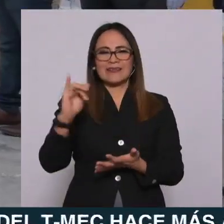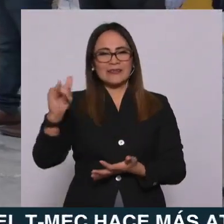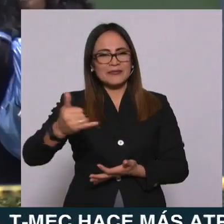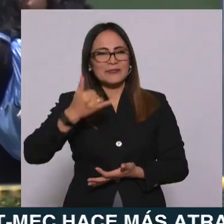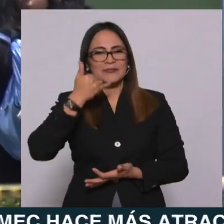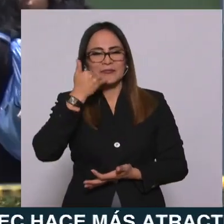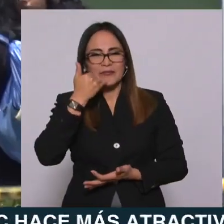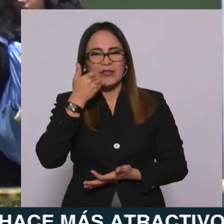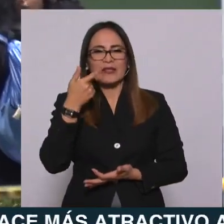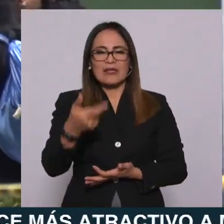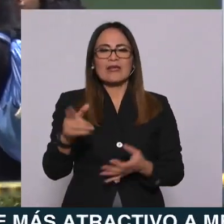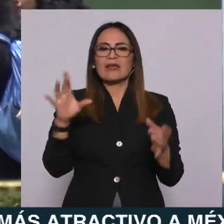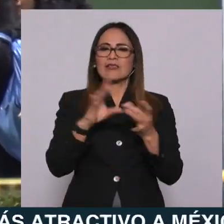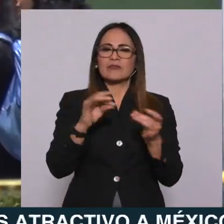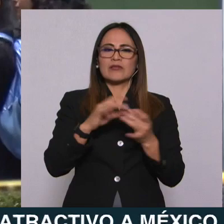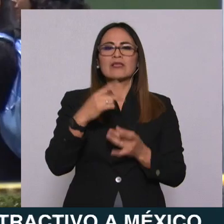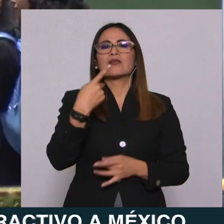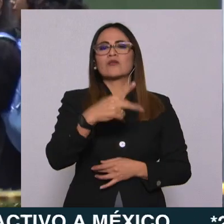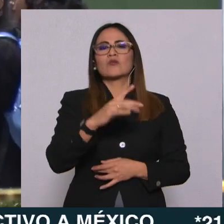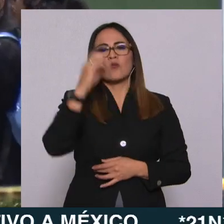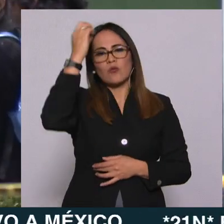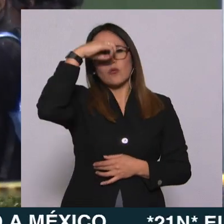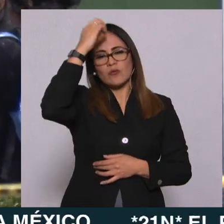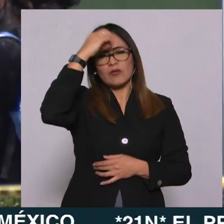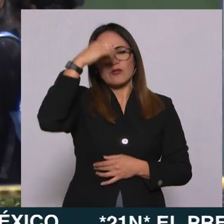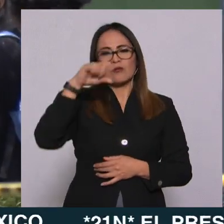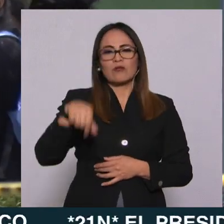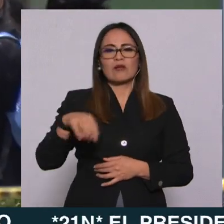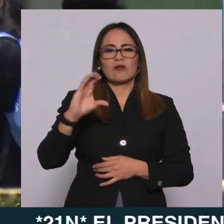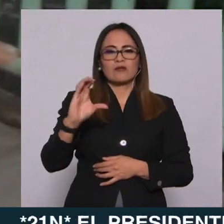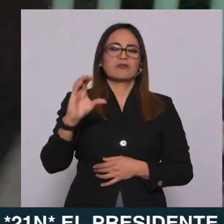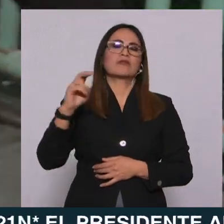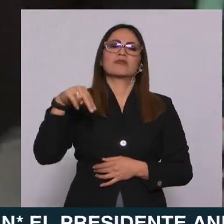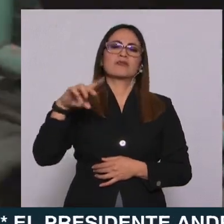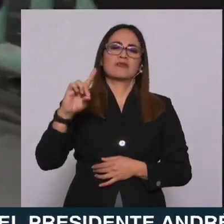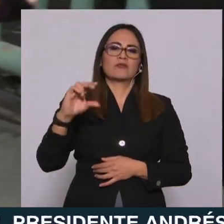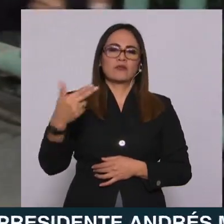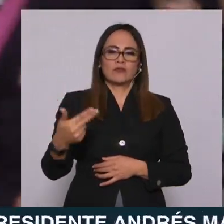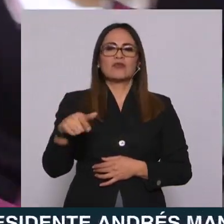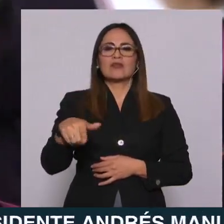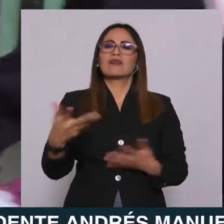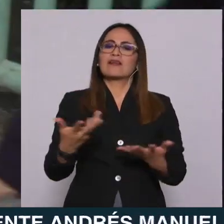para mostrar la postura y lo que está realizando la Comisión de Derechos Humanos en la Ciudad de México. Gracias. Muchísimas gracias.